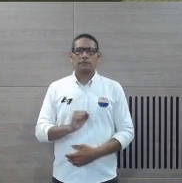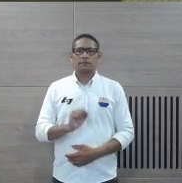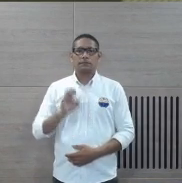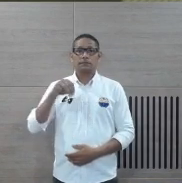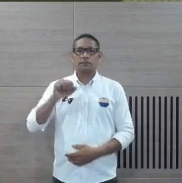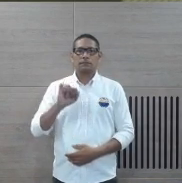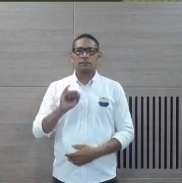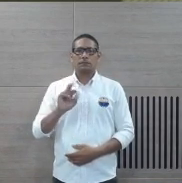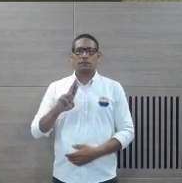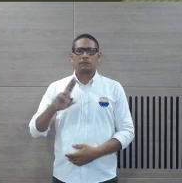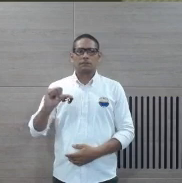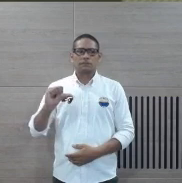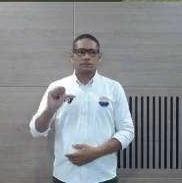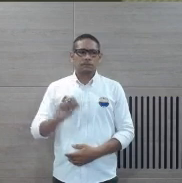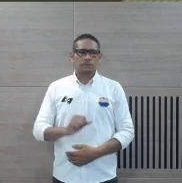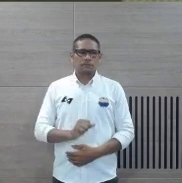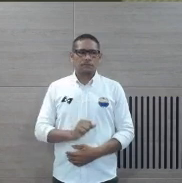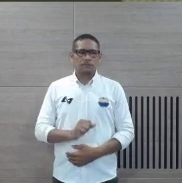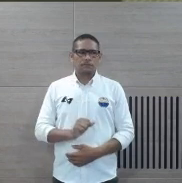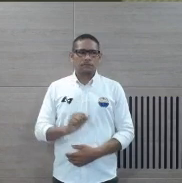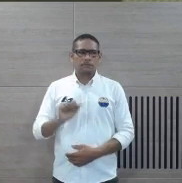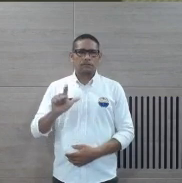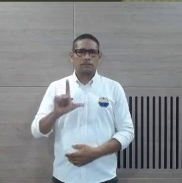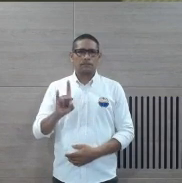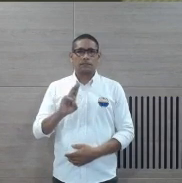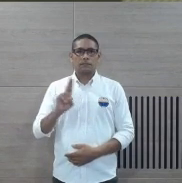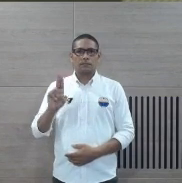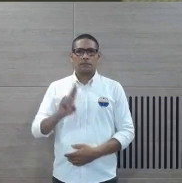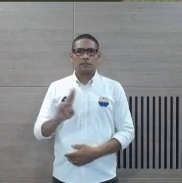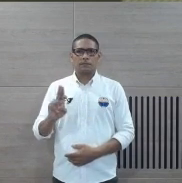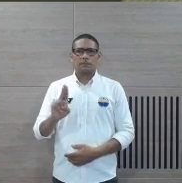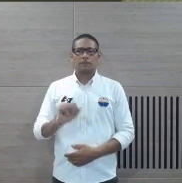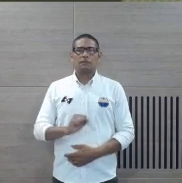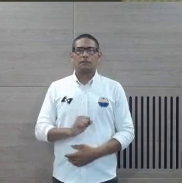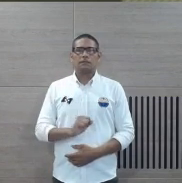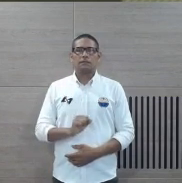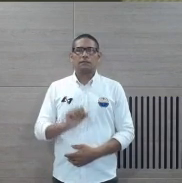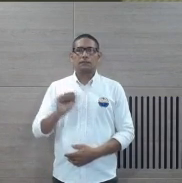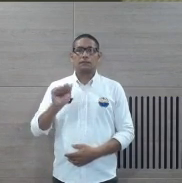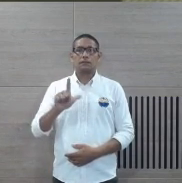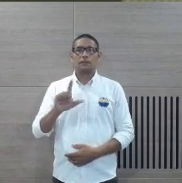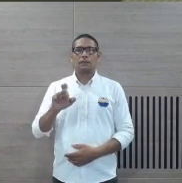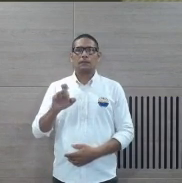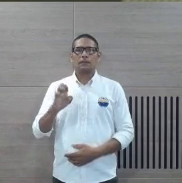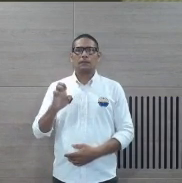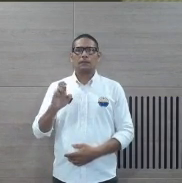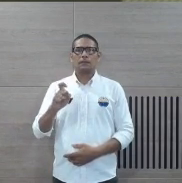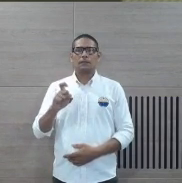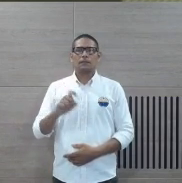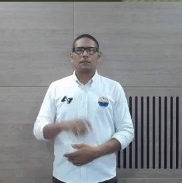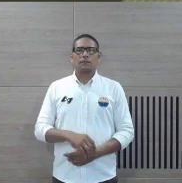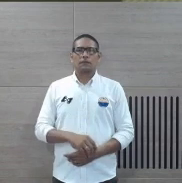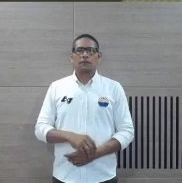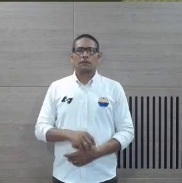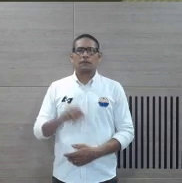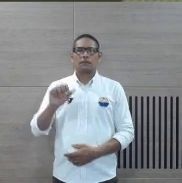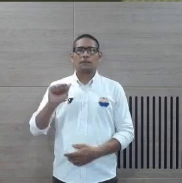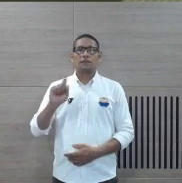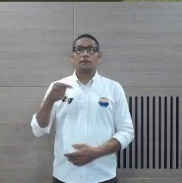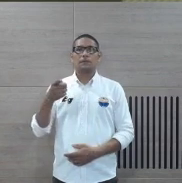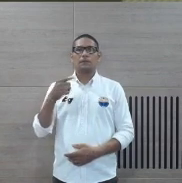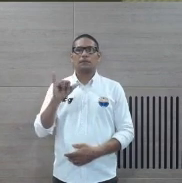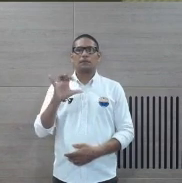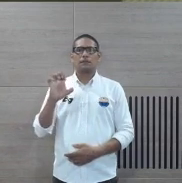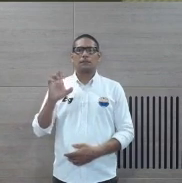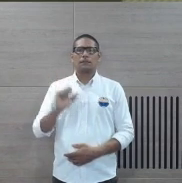Luz Daniela Salinas González. Alex Ricardo Sierra Ortiz. Angie Alejandra Trujillo Camacho. Víctor